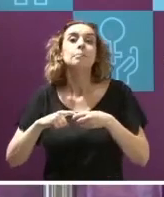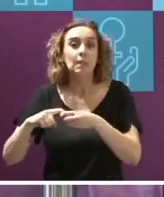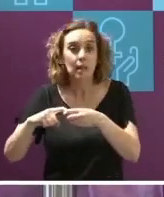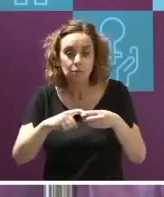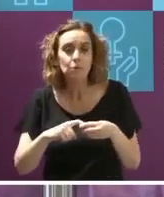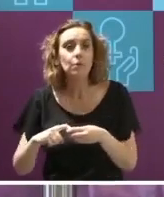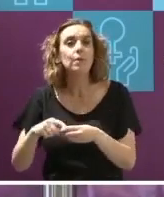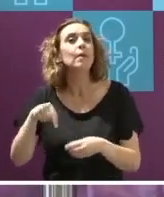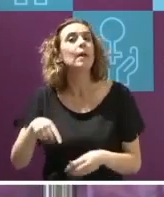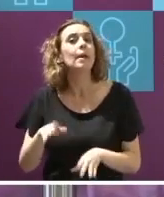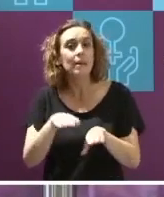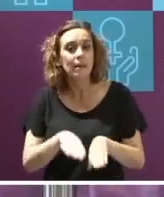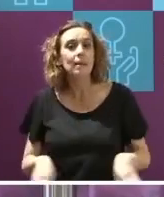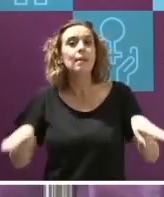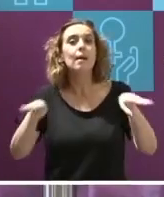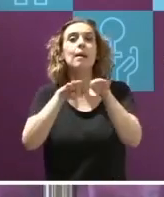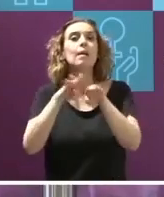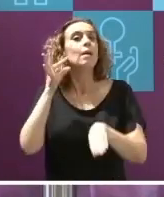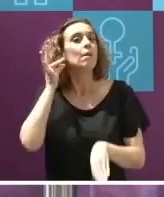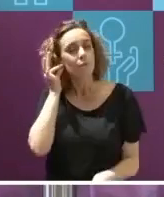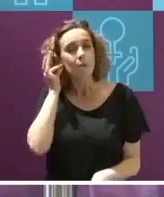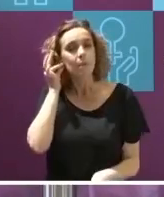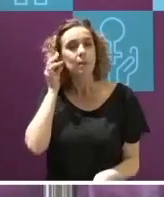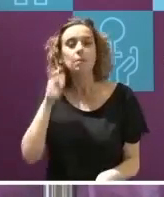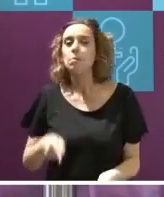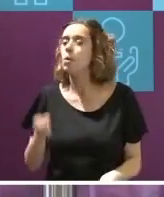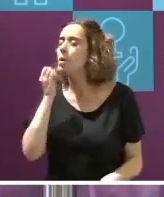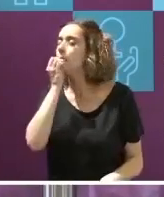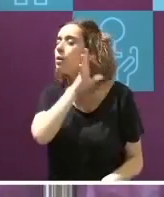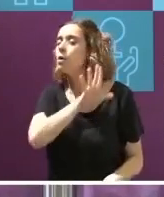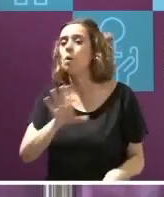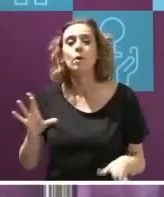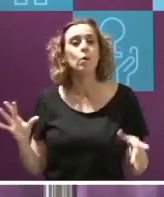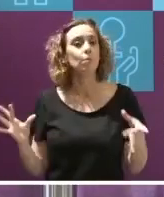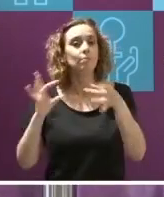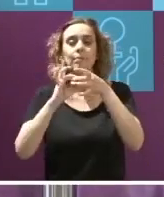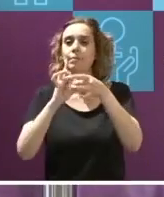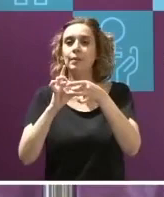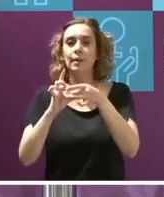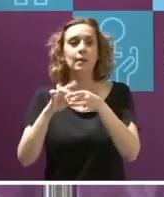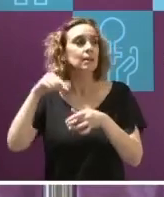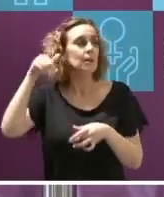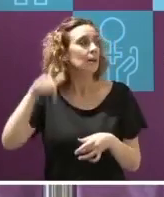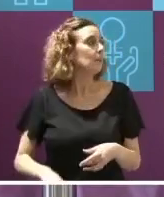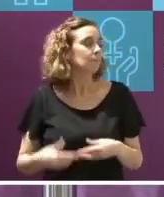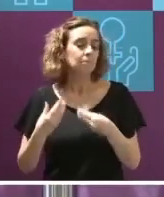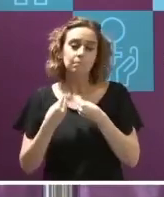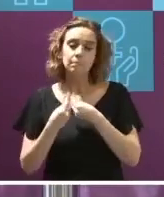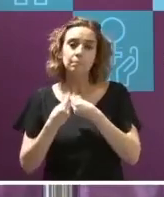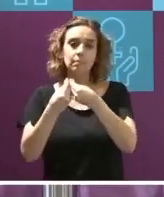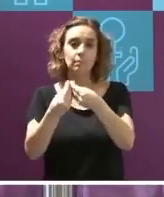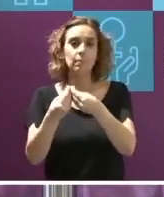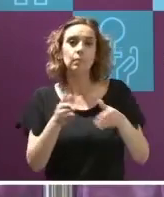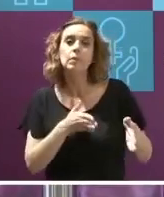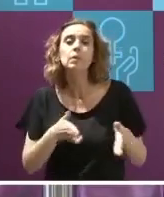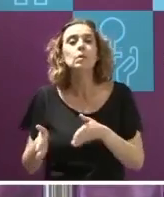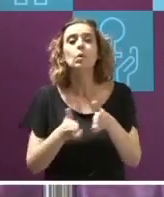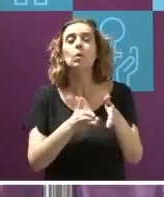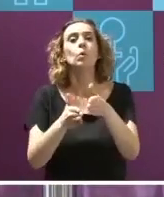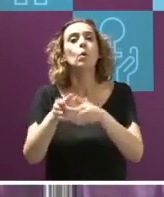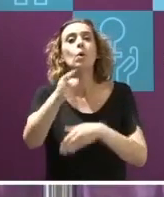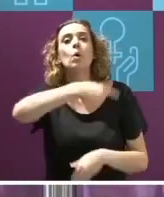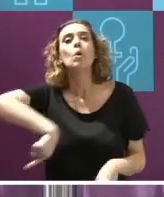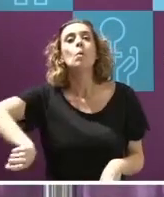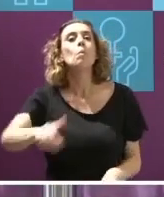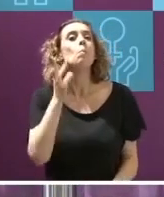sobre todo, el feminismo sean la mejor de las alianzas posibles que acompañen y sostengan nuestro camino para un mundo donde